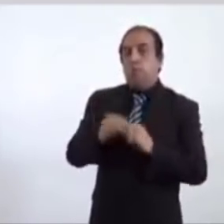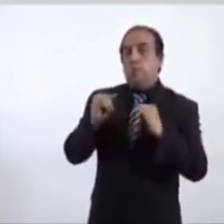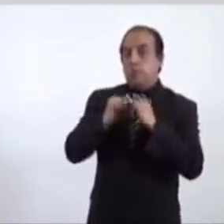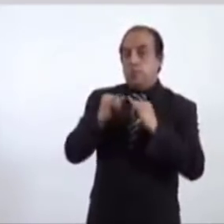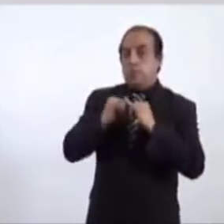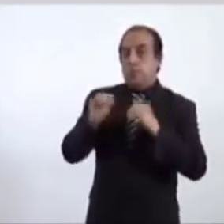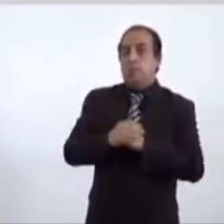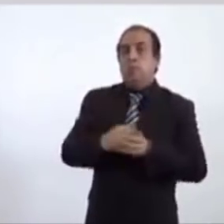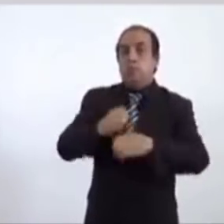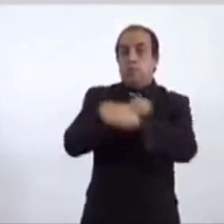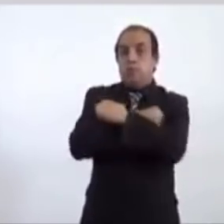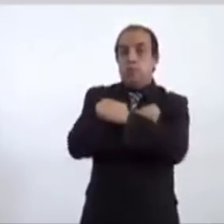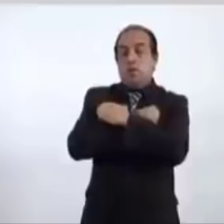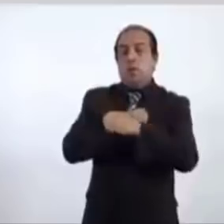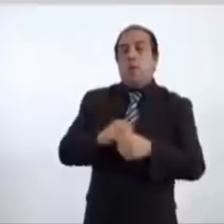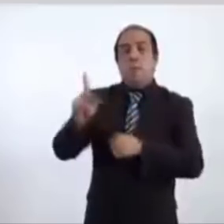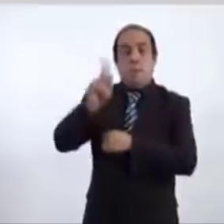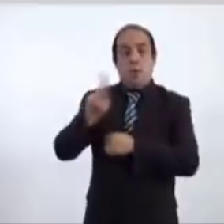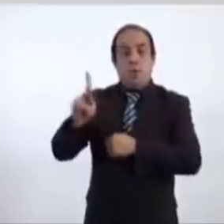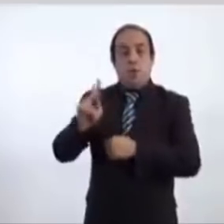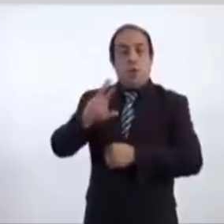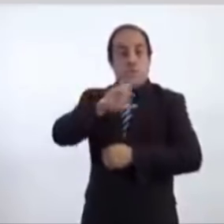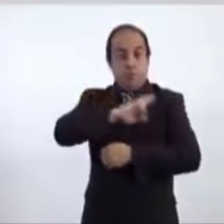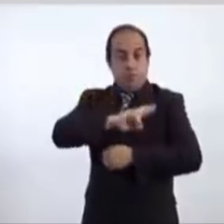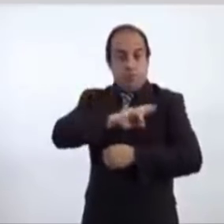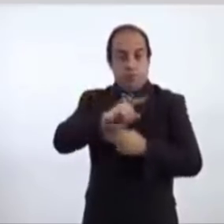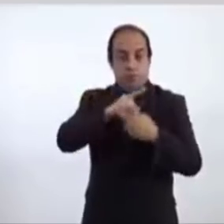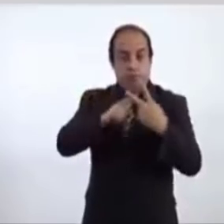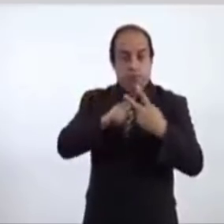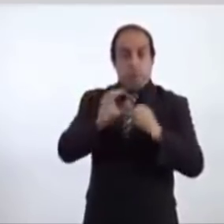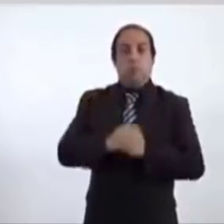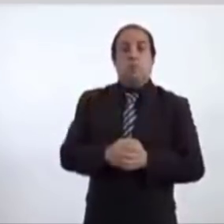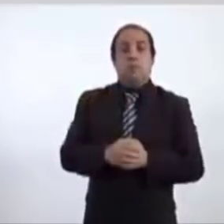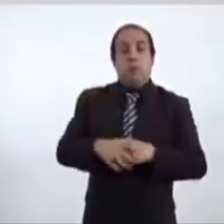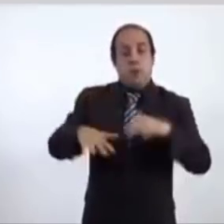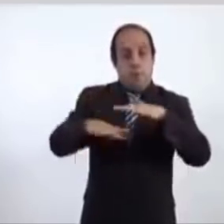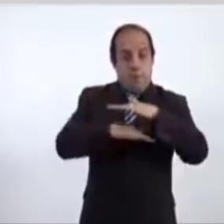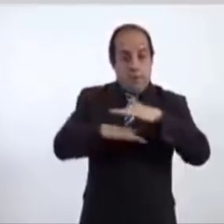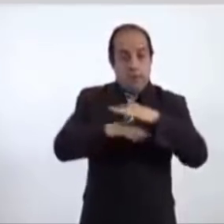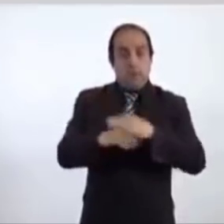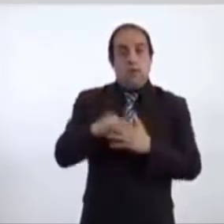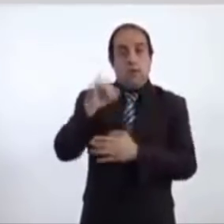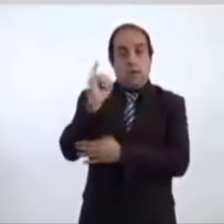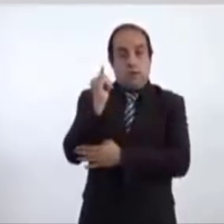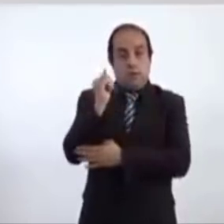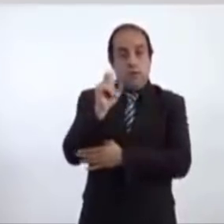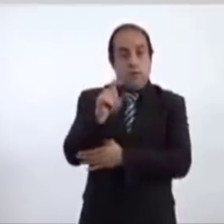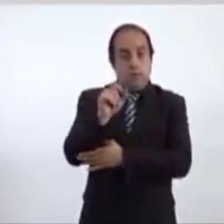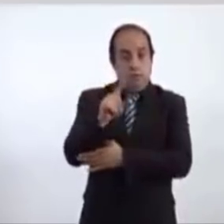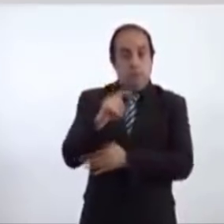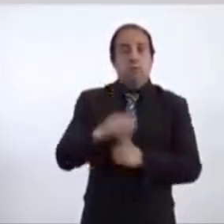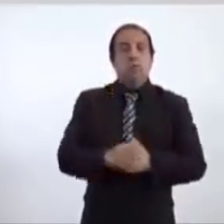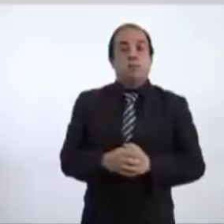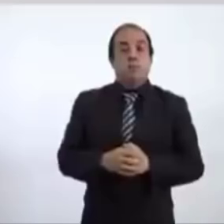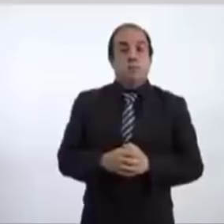instituciones de educación públicas y privadas, de educación básica, preescolar incluida,